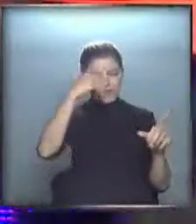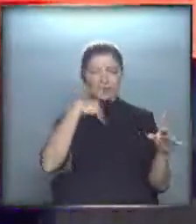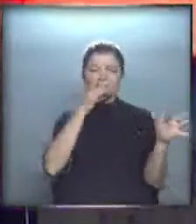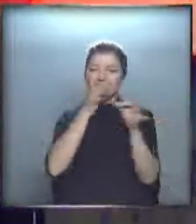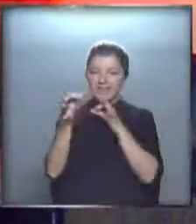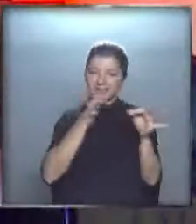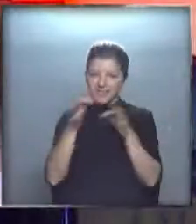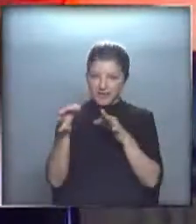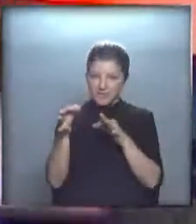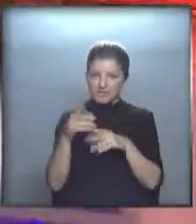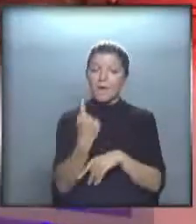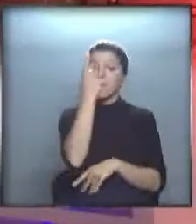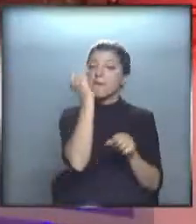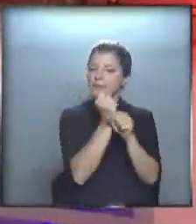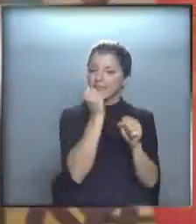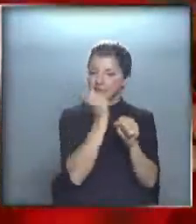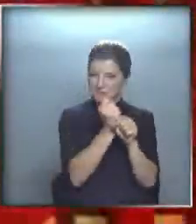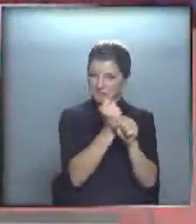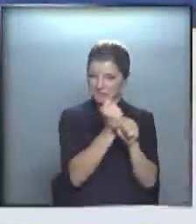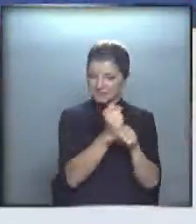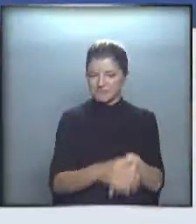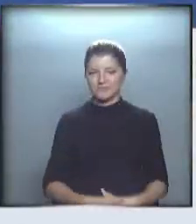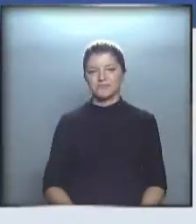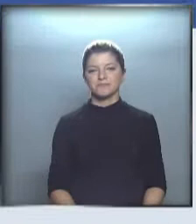primer laburito. A ver el informe.